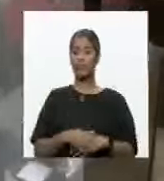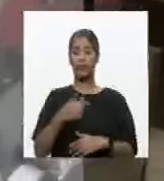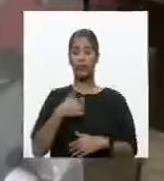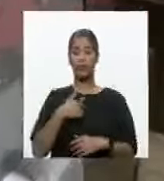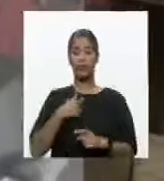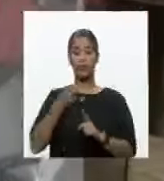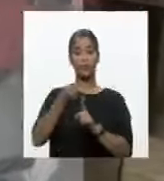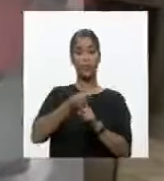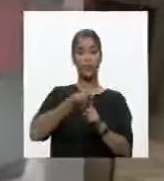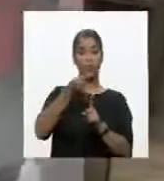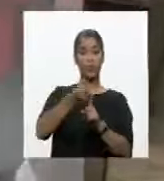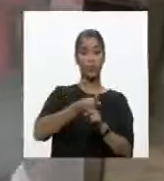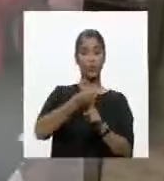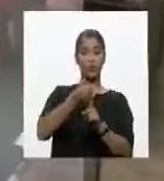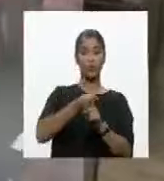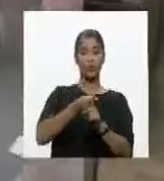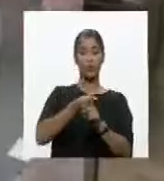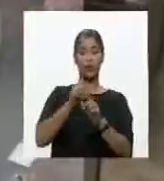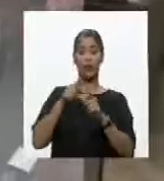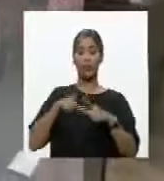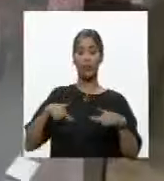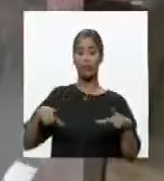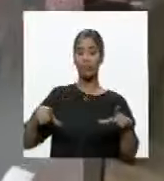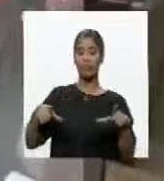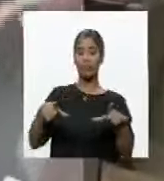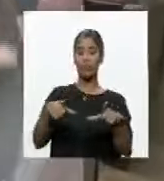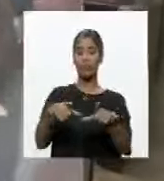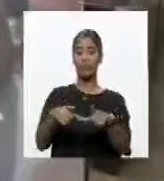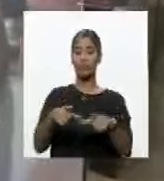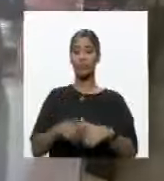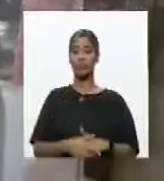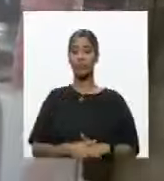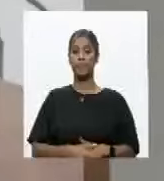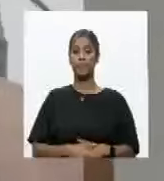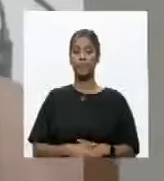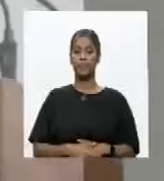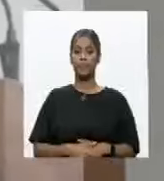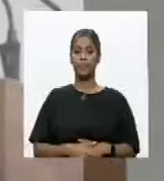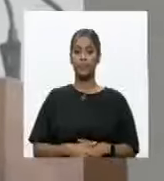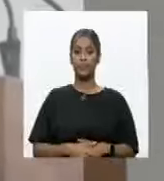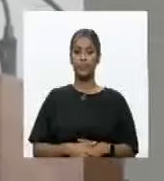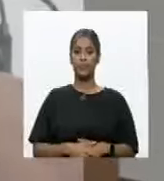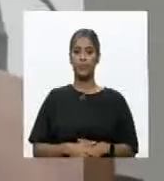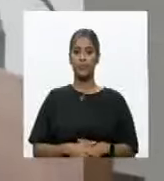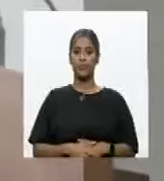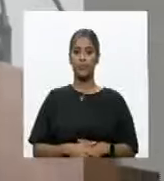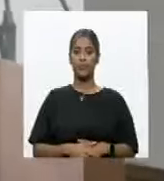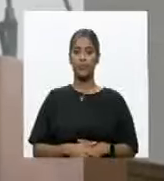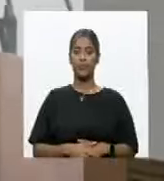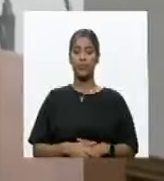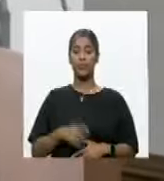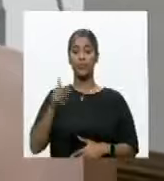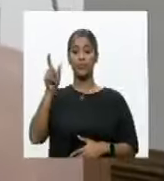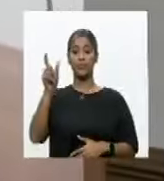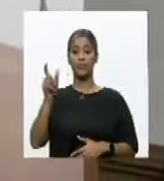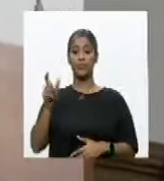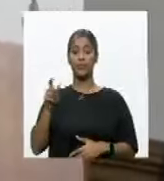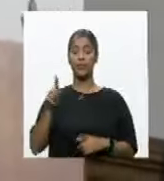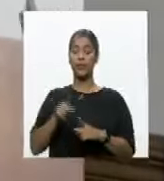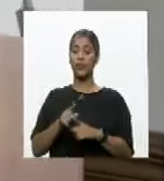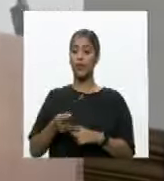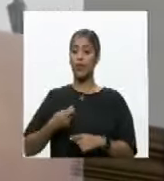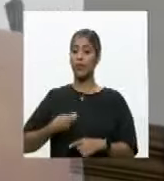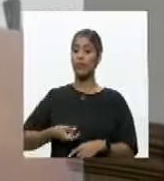a defender la puerta en el Valle del Momboy. San Benito, échate un